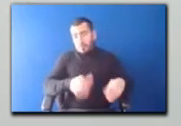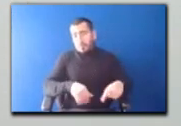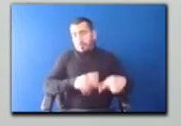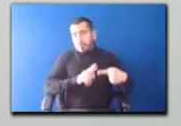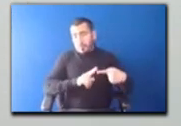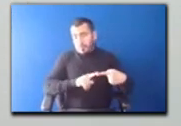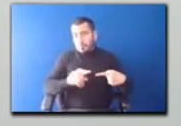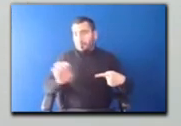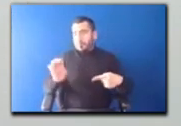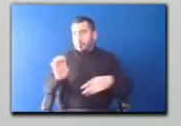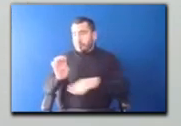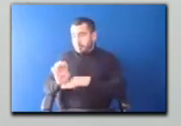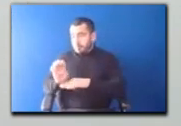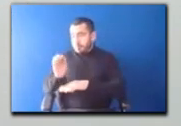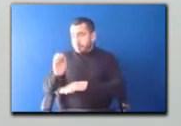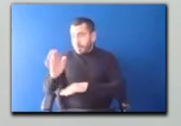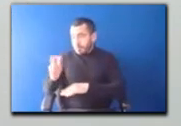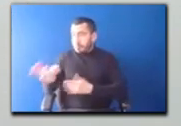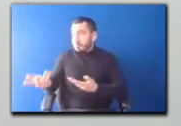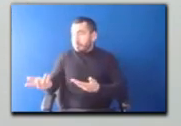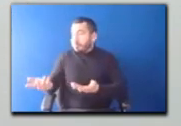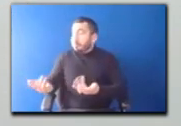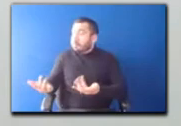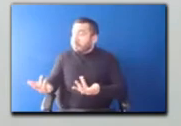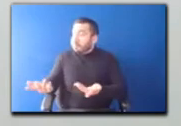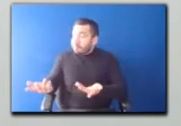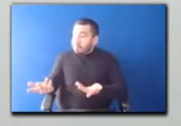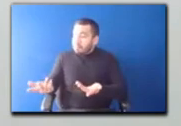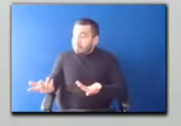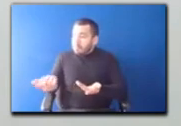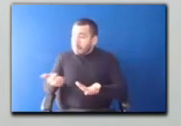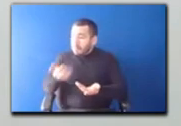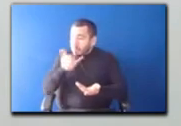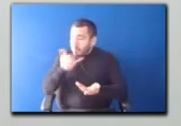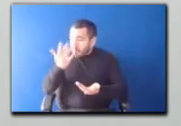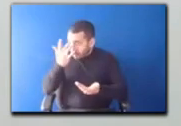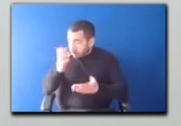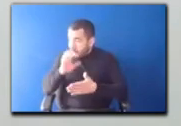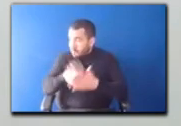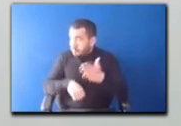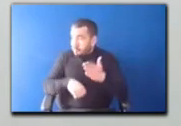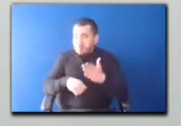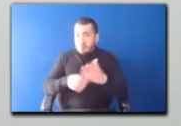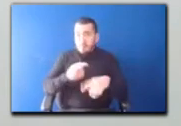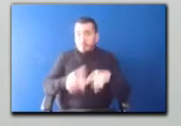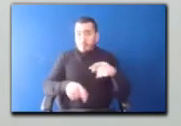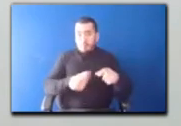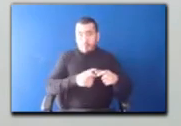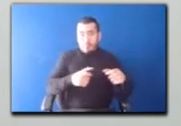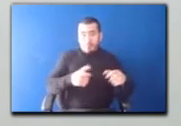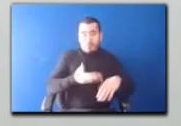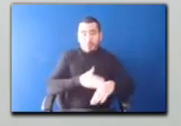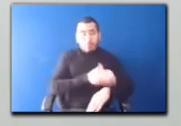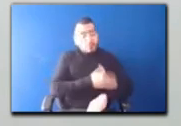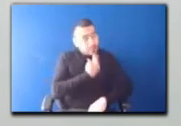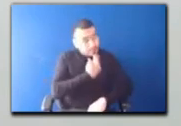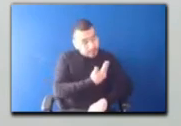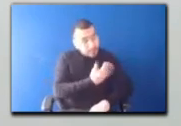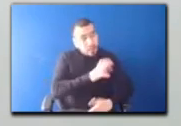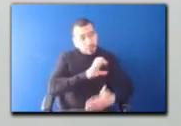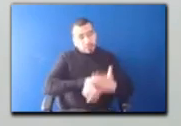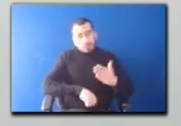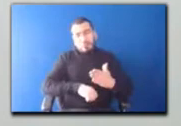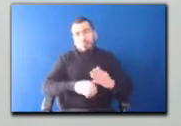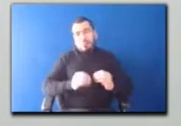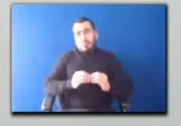por supuesto. Pero no, primero es, no puede existir ningún descuento de la cuenta de ahorro sin autorización previa del cliente. Salvo que yo haya